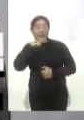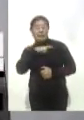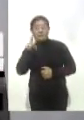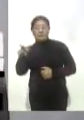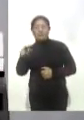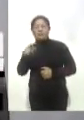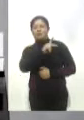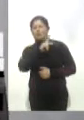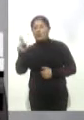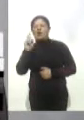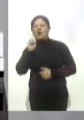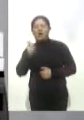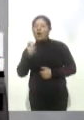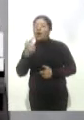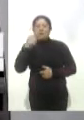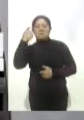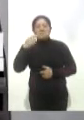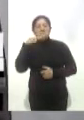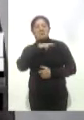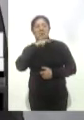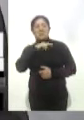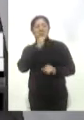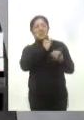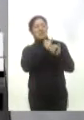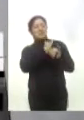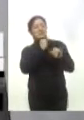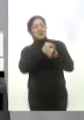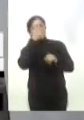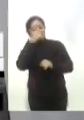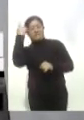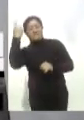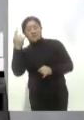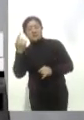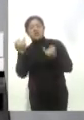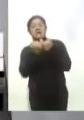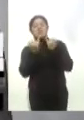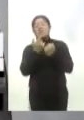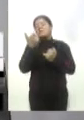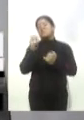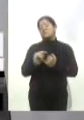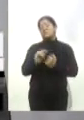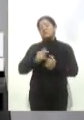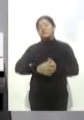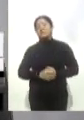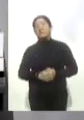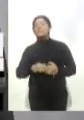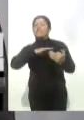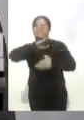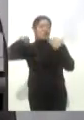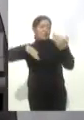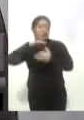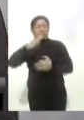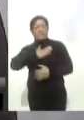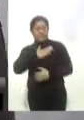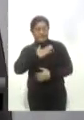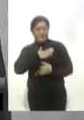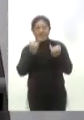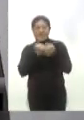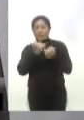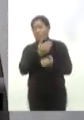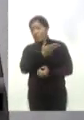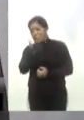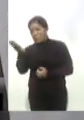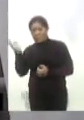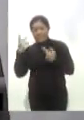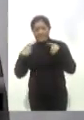realizar los trámites más ágilmente, para hacer que estos trámites sean más baratos para todo el mundo, para nosotros, para la institución y por supuesto también